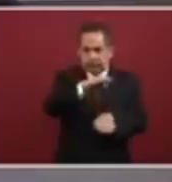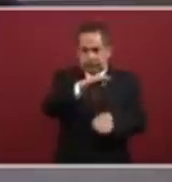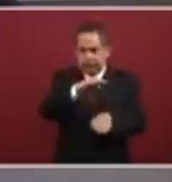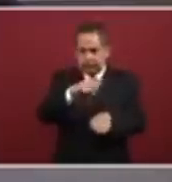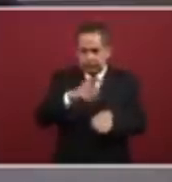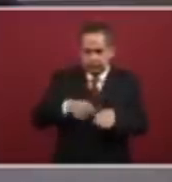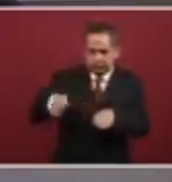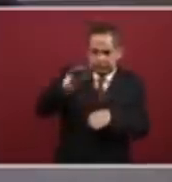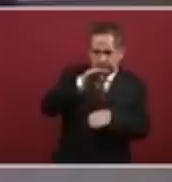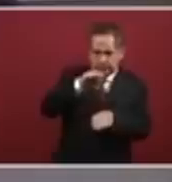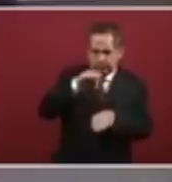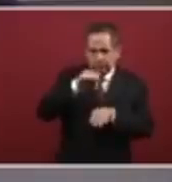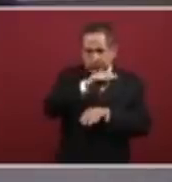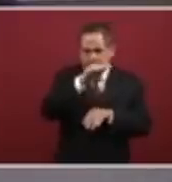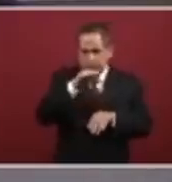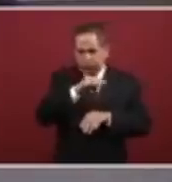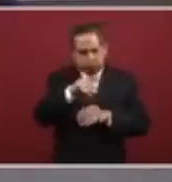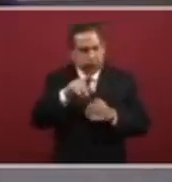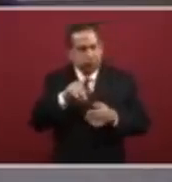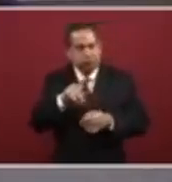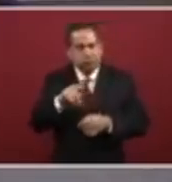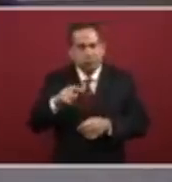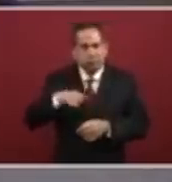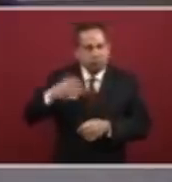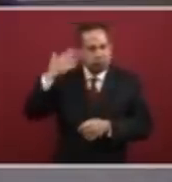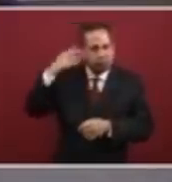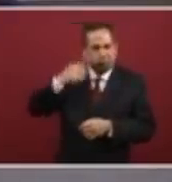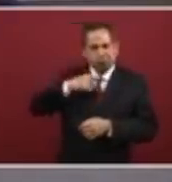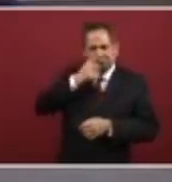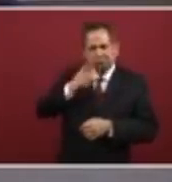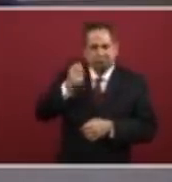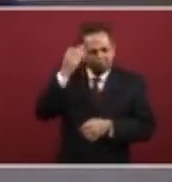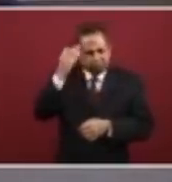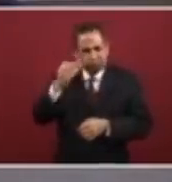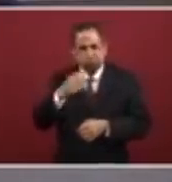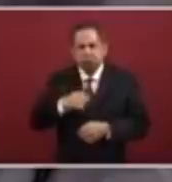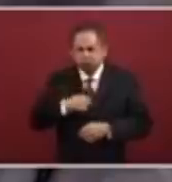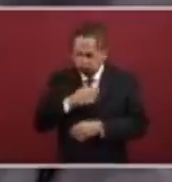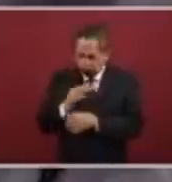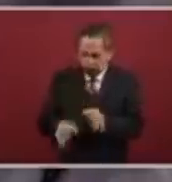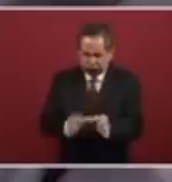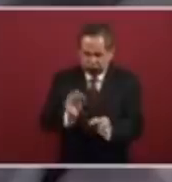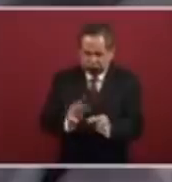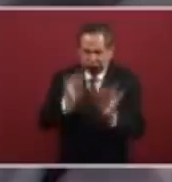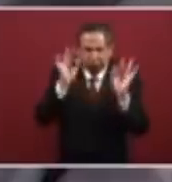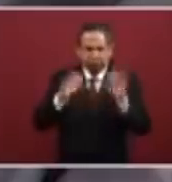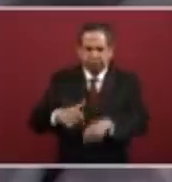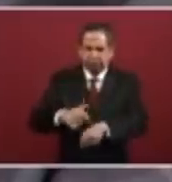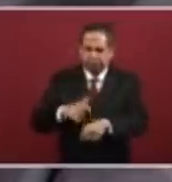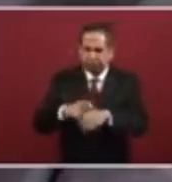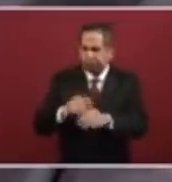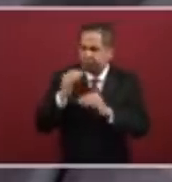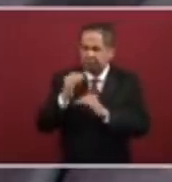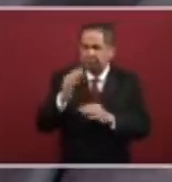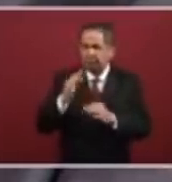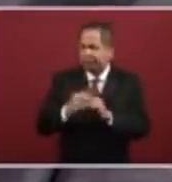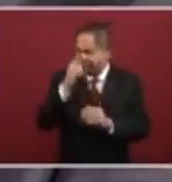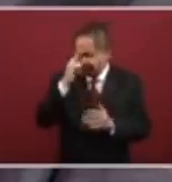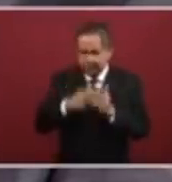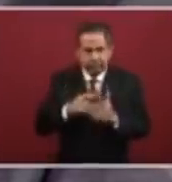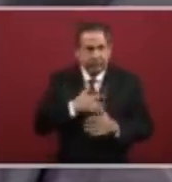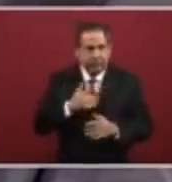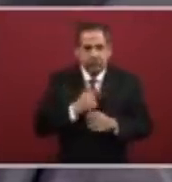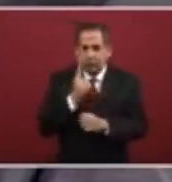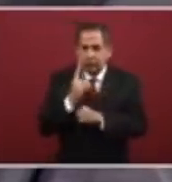y que lo íbamos a hacer en un tiempo, y cumplimos en el tiempo, creo un año, año y